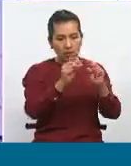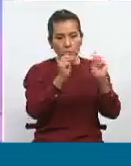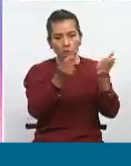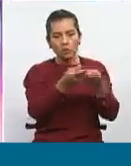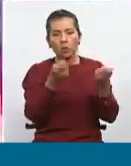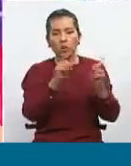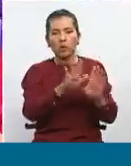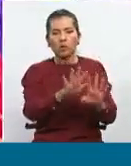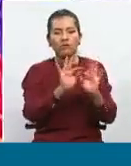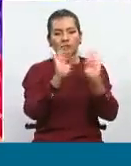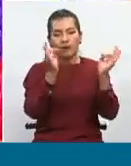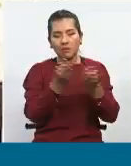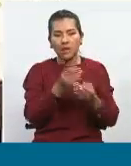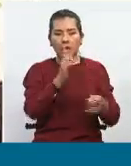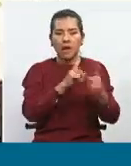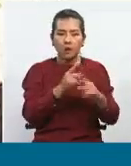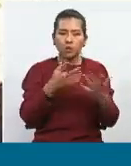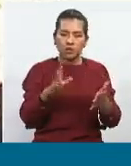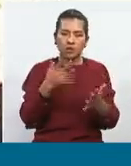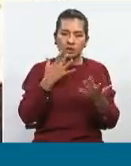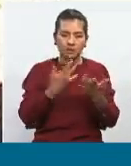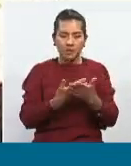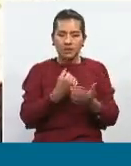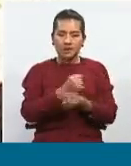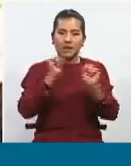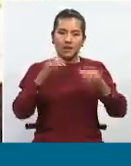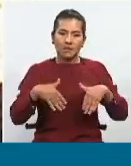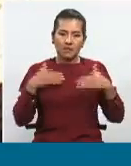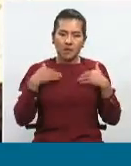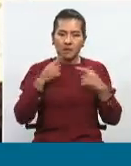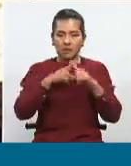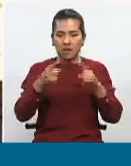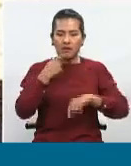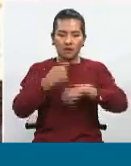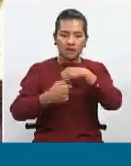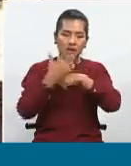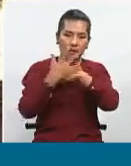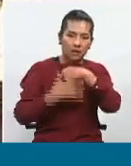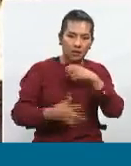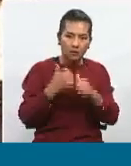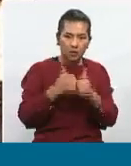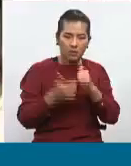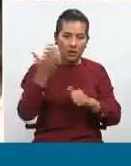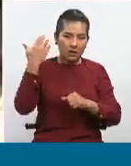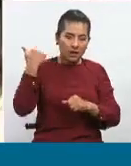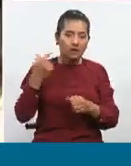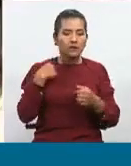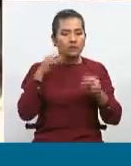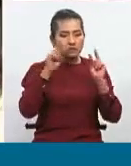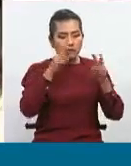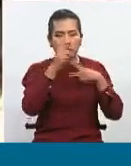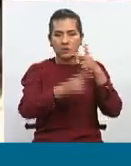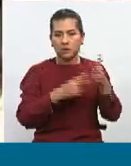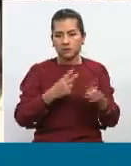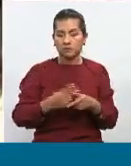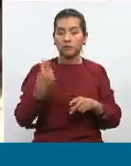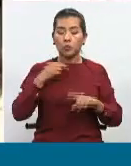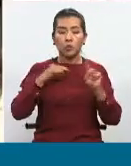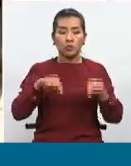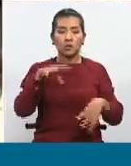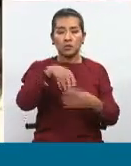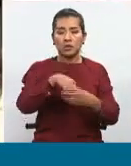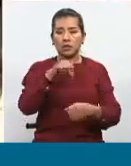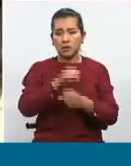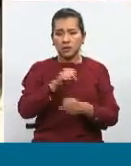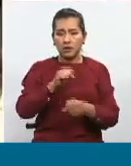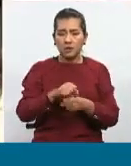hacer seguimiento al cumplimiento de las recomendaciones. La diferencia es que en el caso del mecanismo interno, nosotros trabajamos con